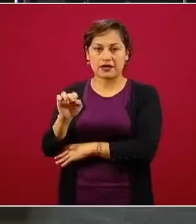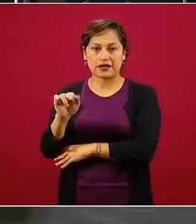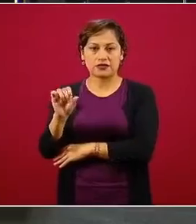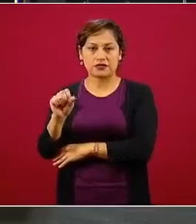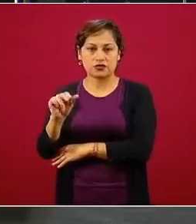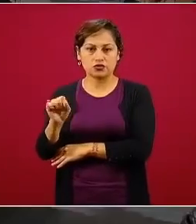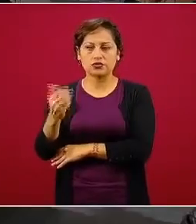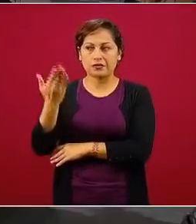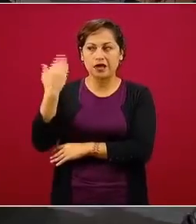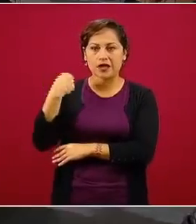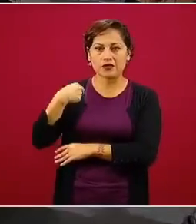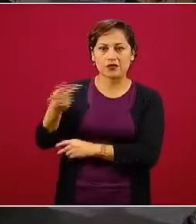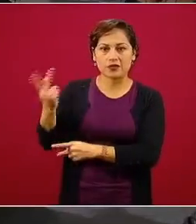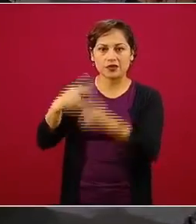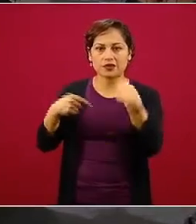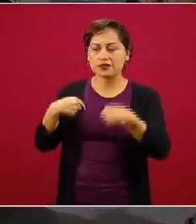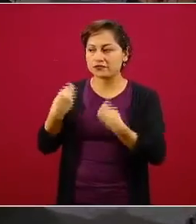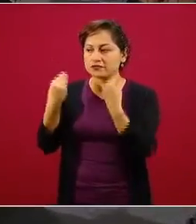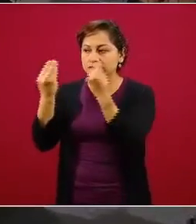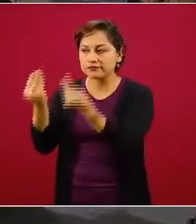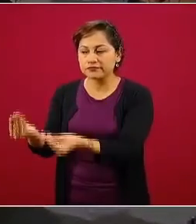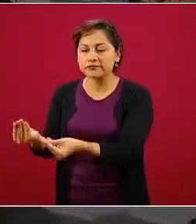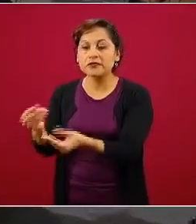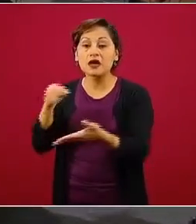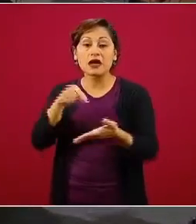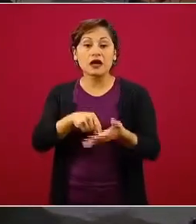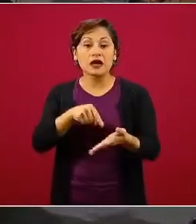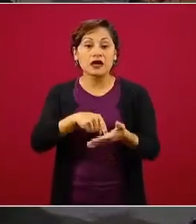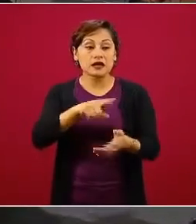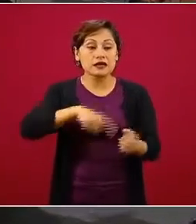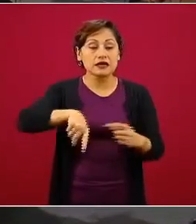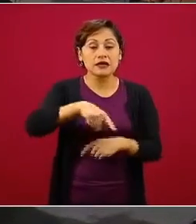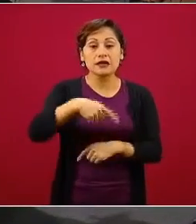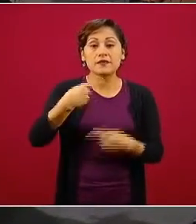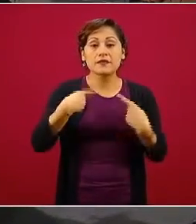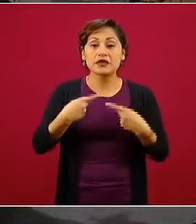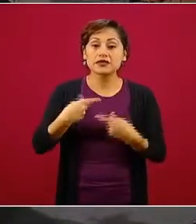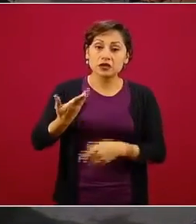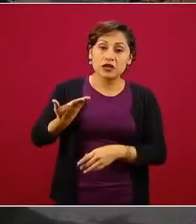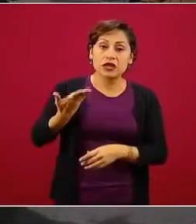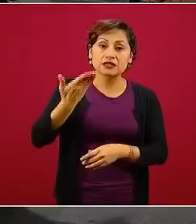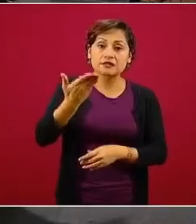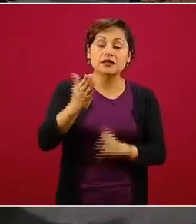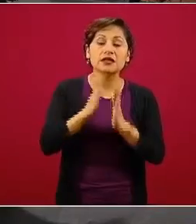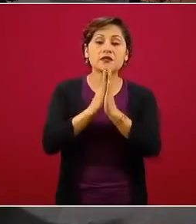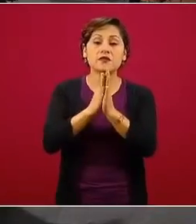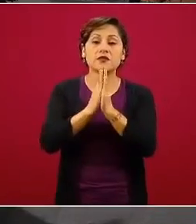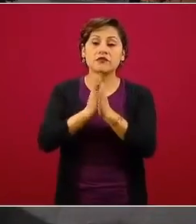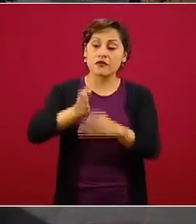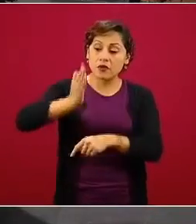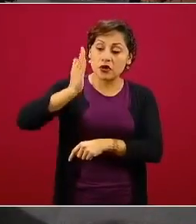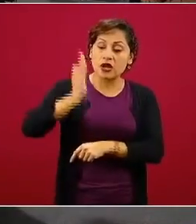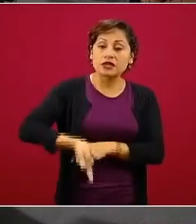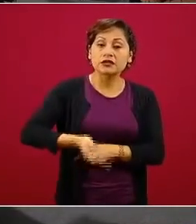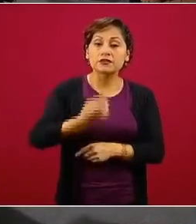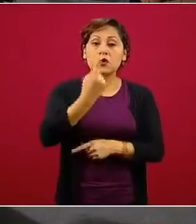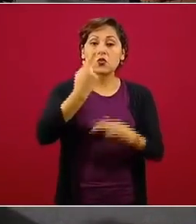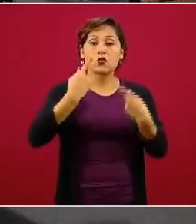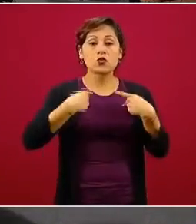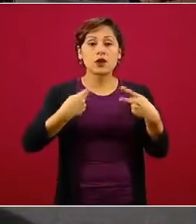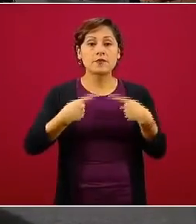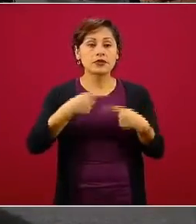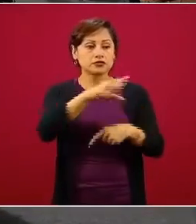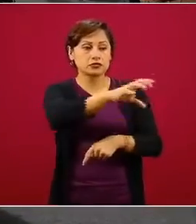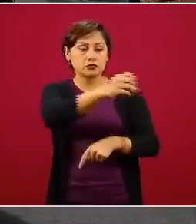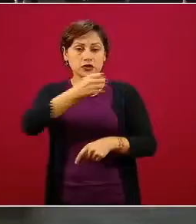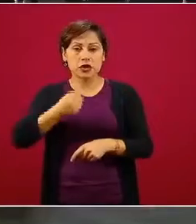pasada, porque quieren que les autoricen una vigilancia civil con barcos equipados,